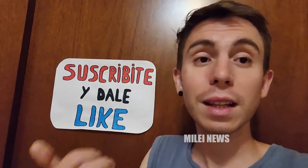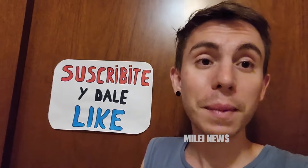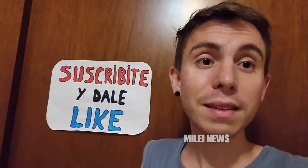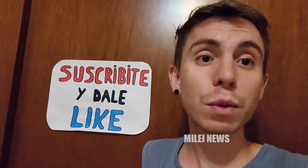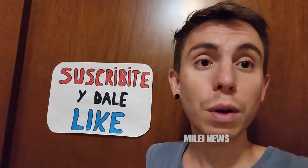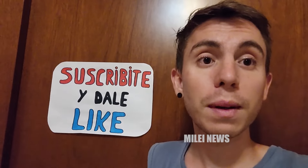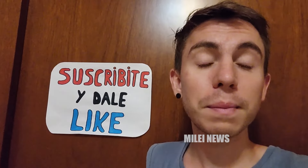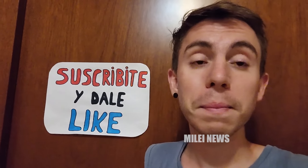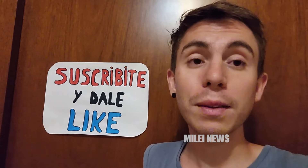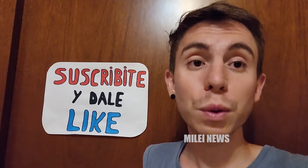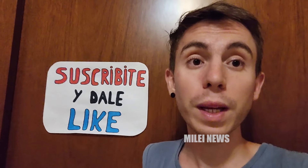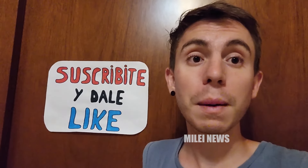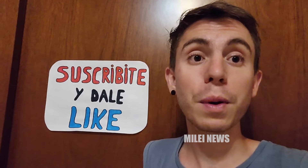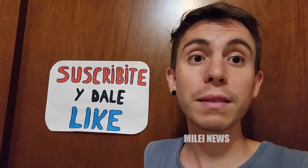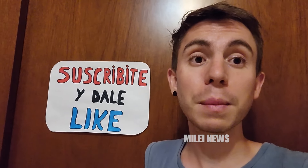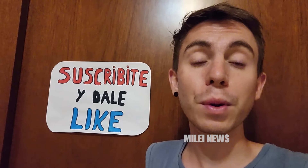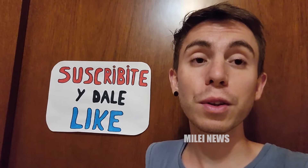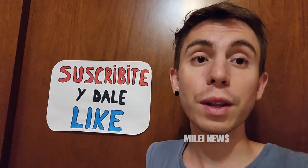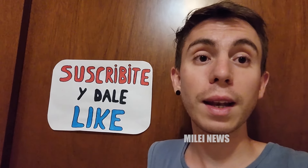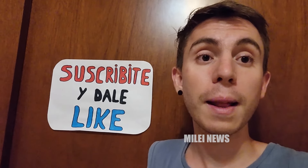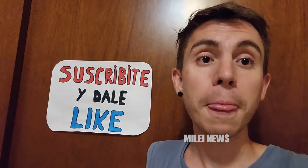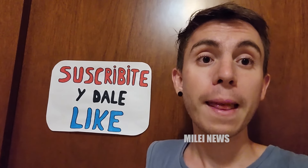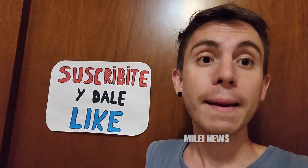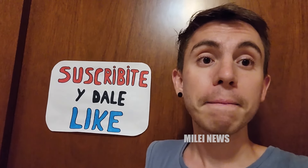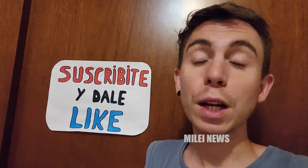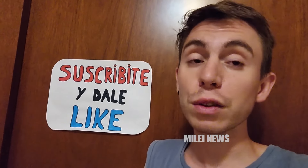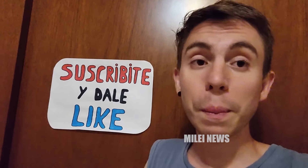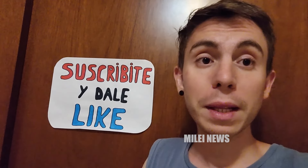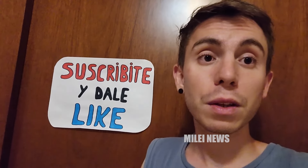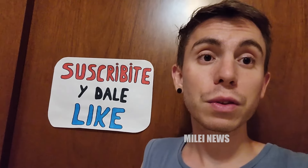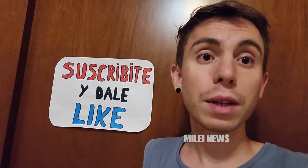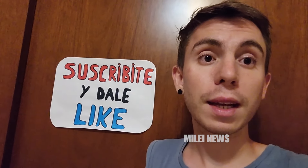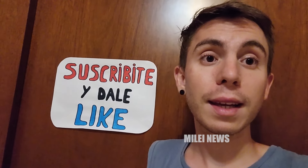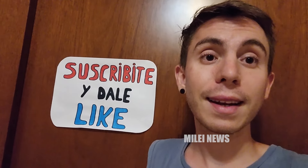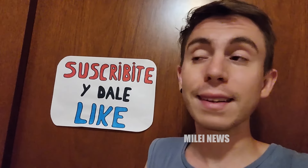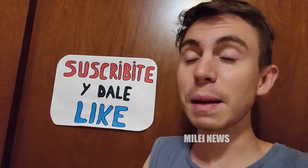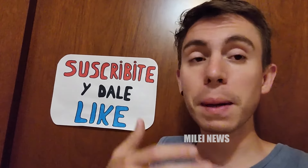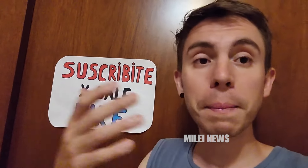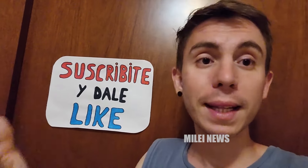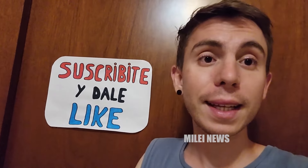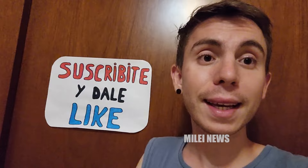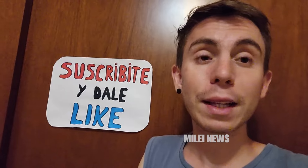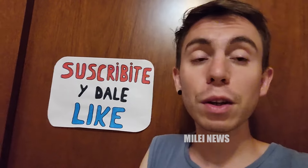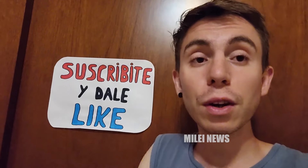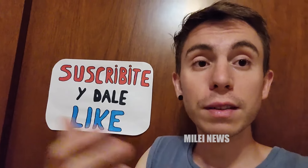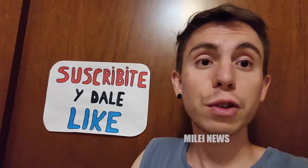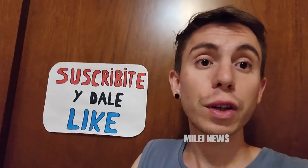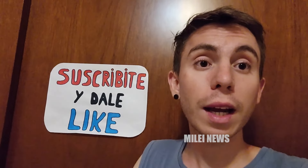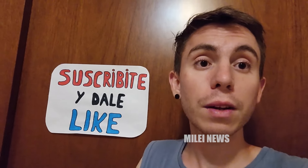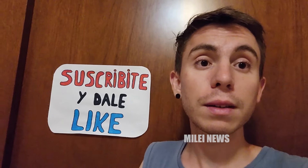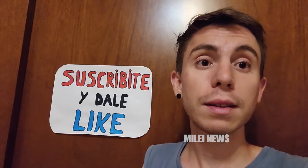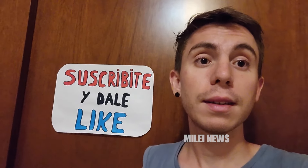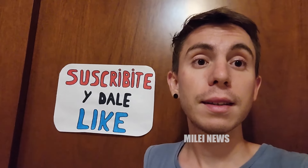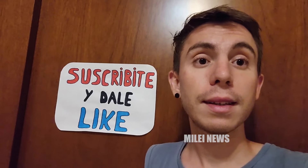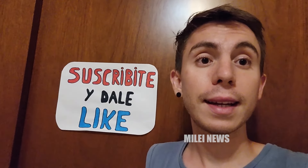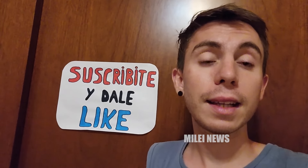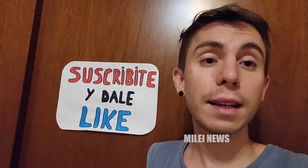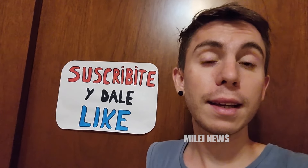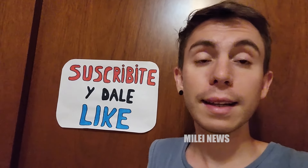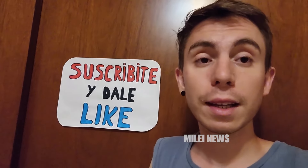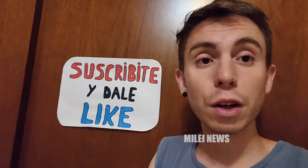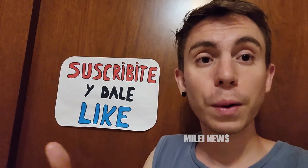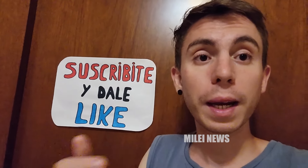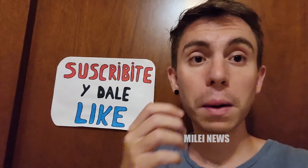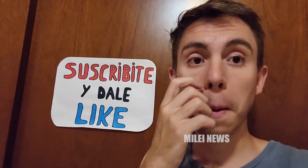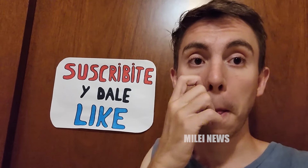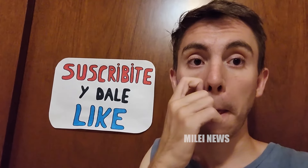siguientes meses seguro va a subir la pora por esto del de los aumentos que gracias al plan platita y a todo lo que se chorearon